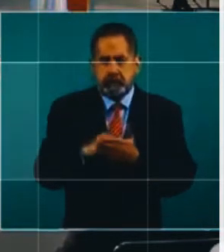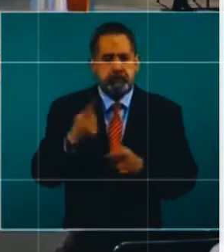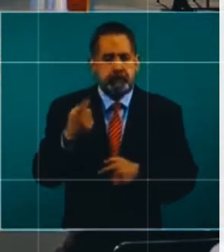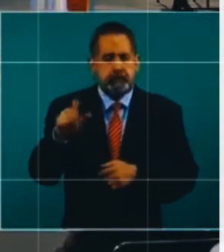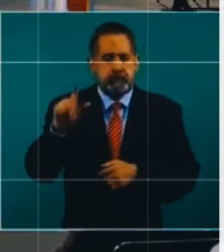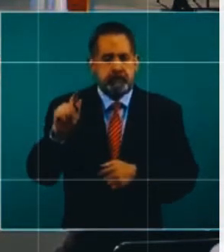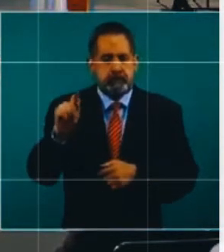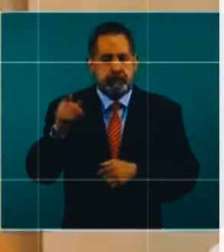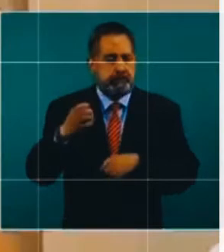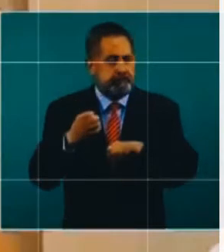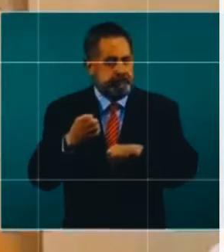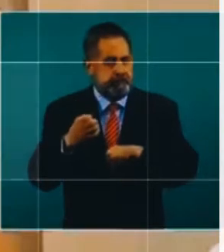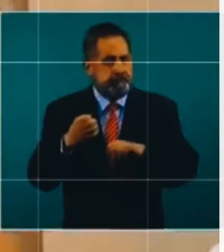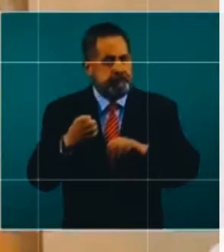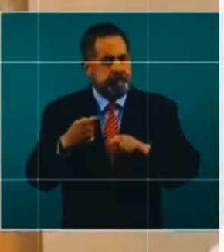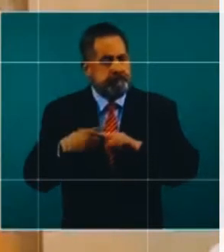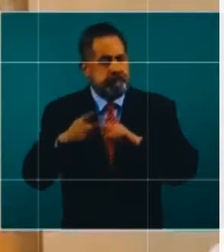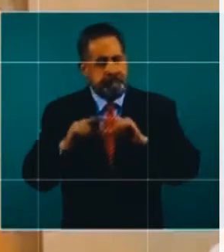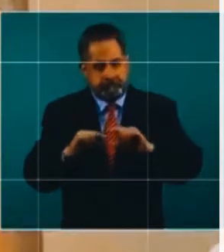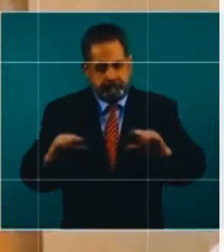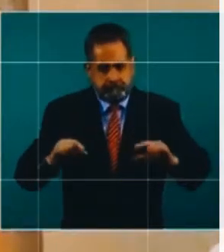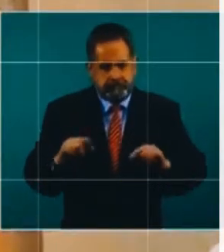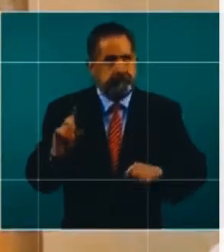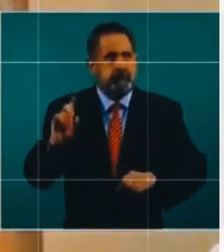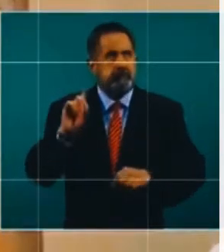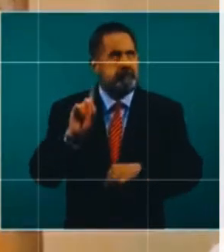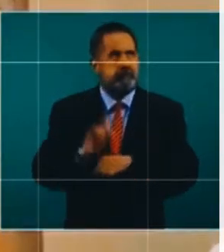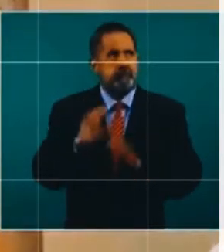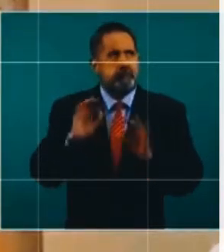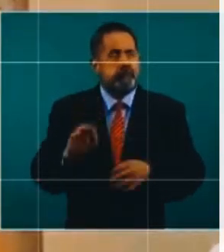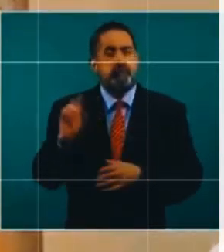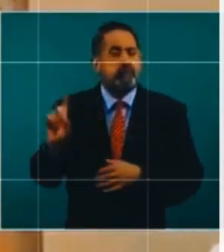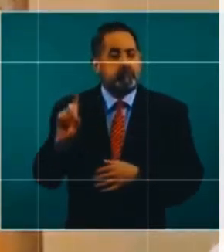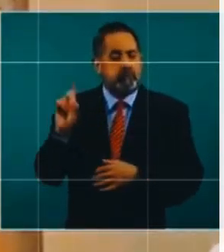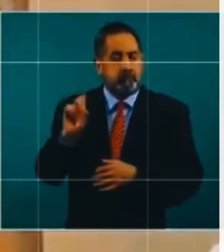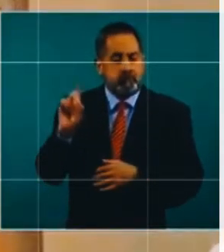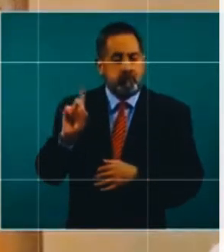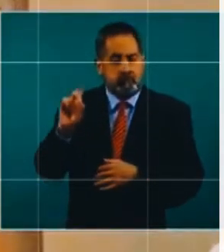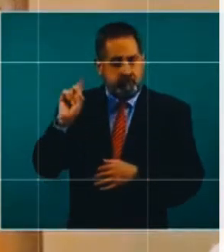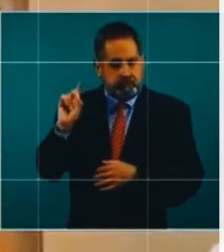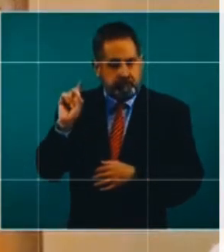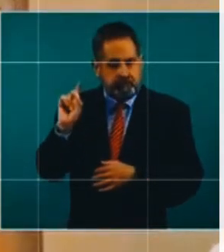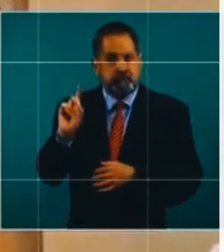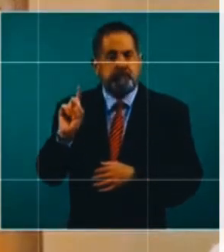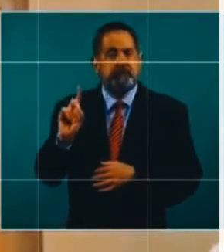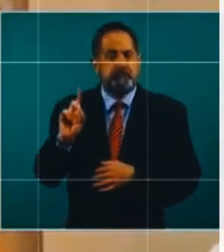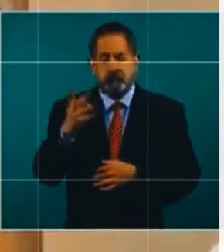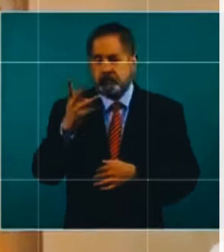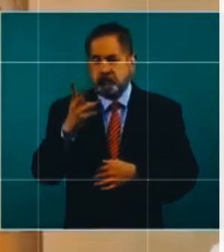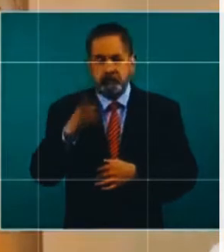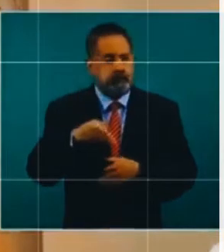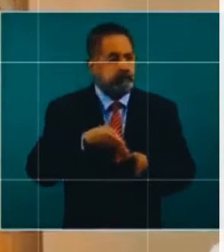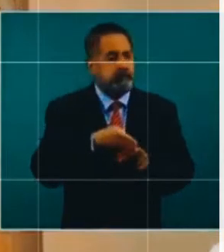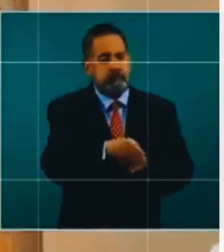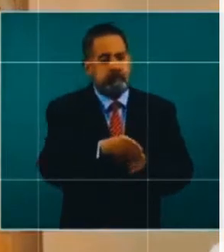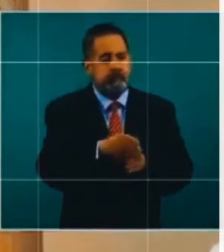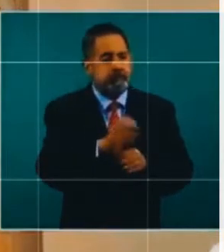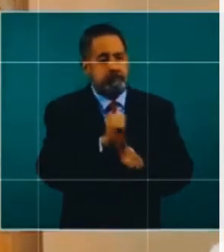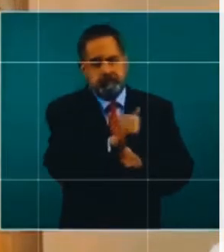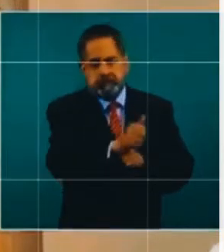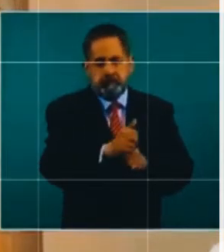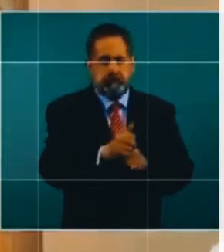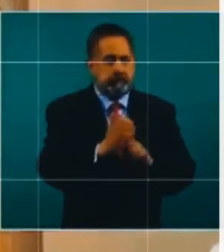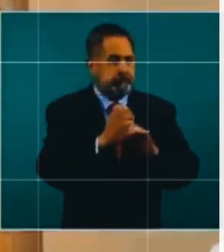1.288.170 dosis. Esto fue el día domingo. El día domingo se organizaron cuatro rutas terrestres